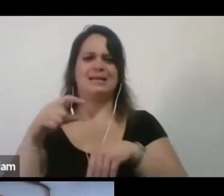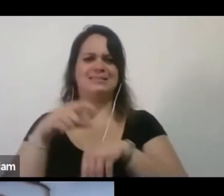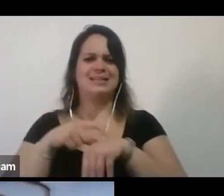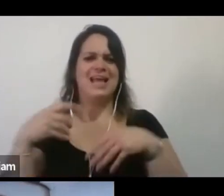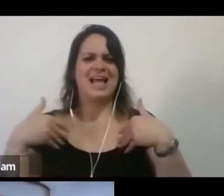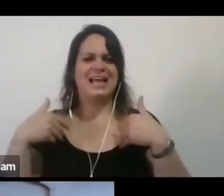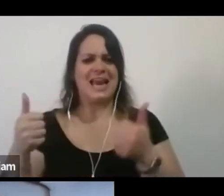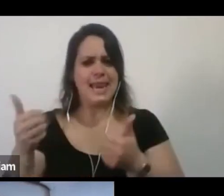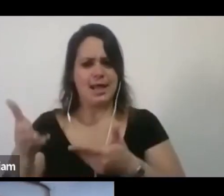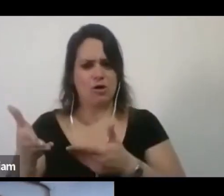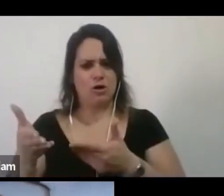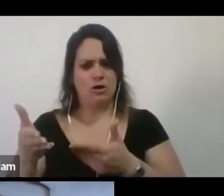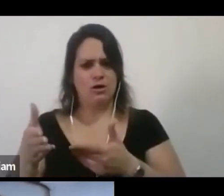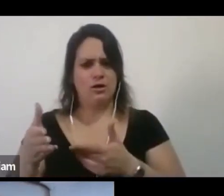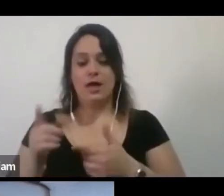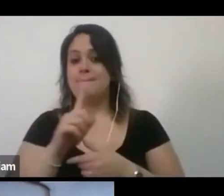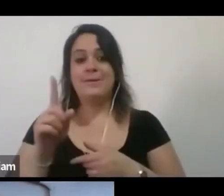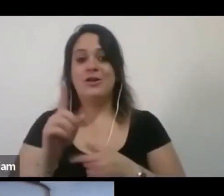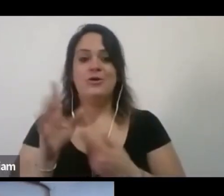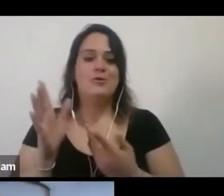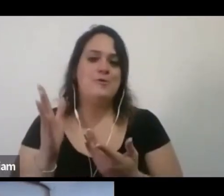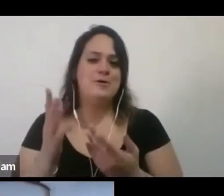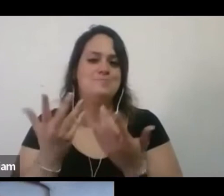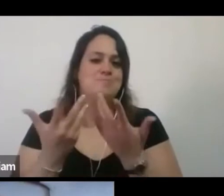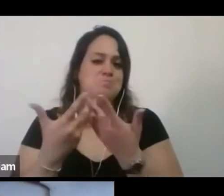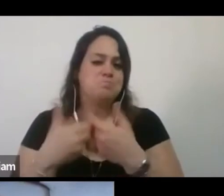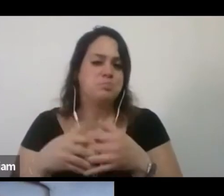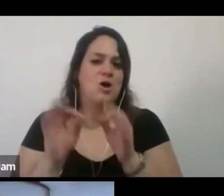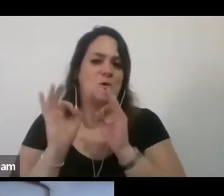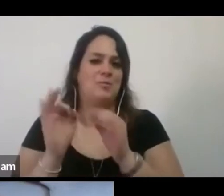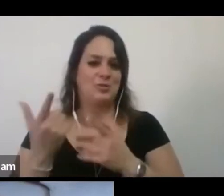psicólogo, pero no mucho lo institucional.